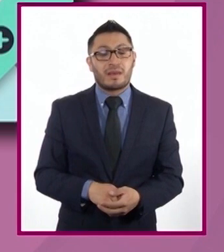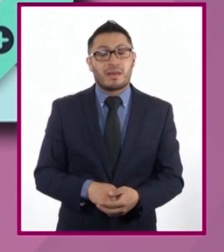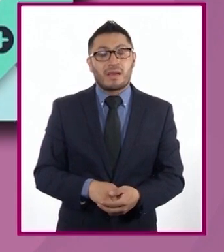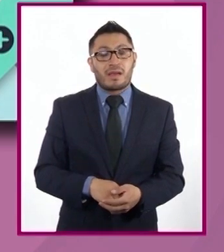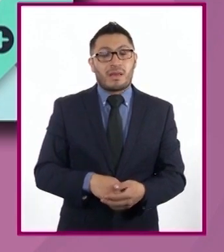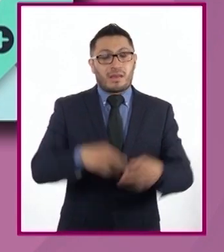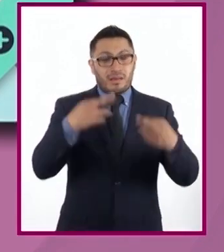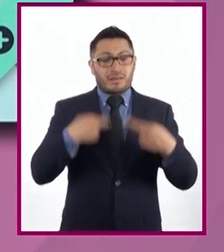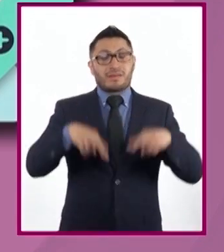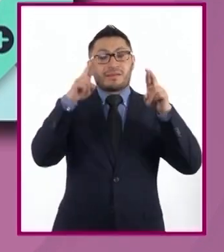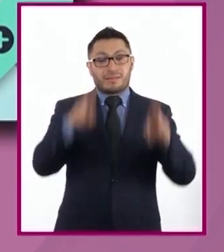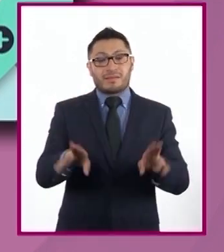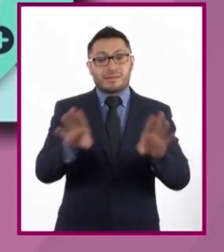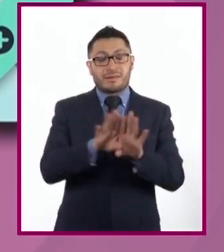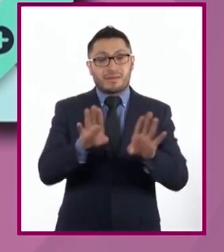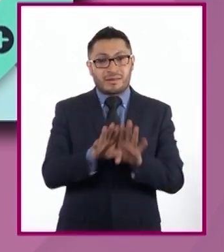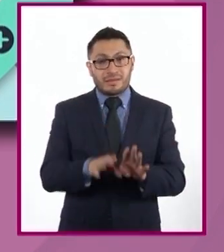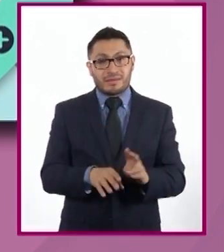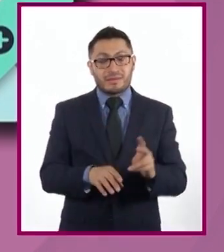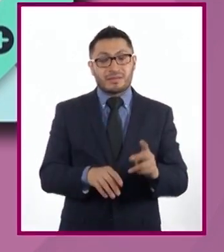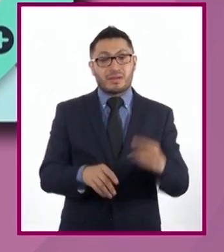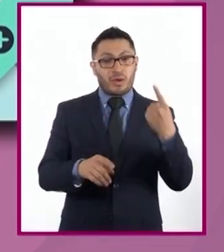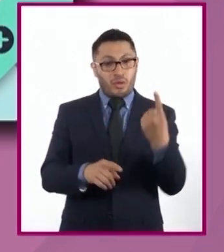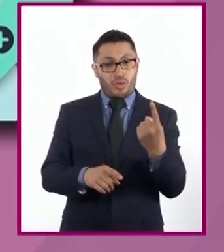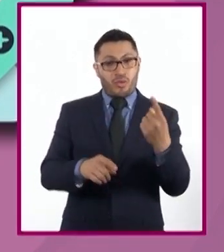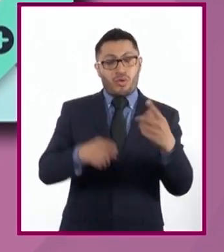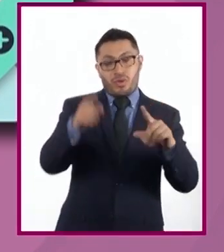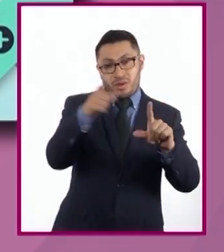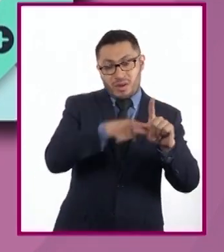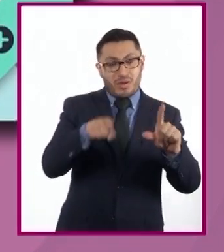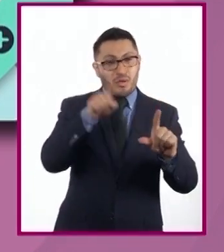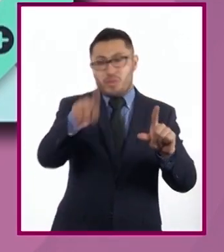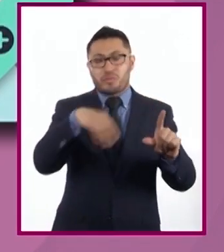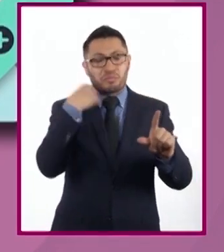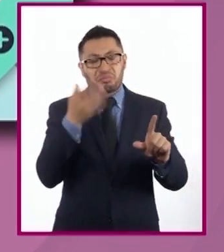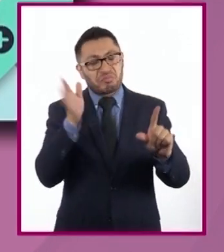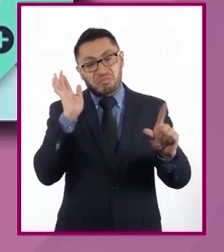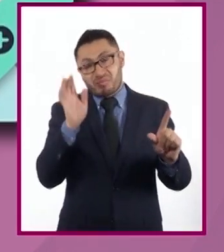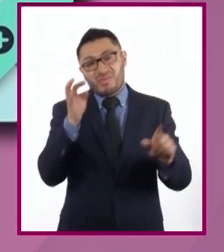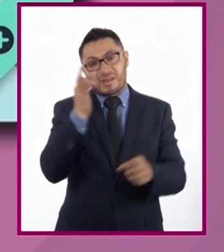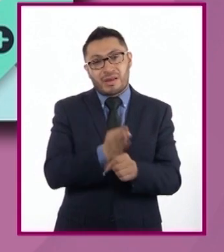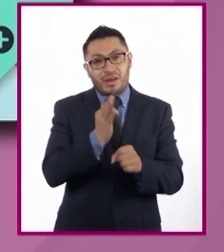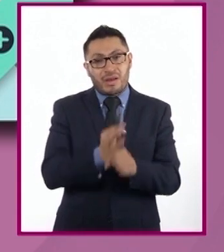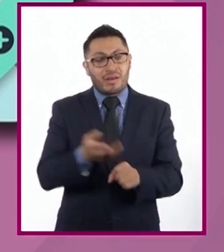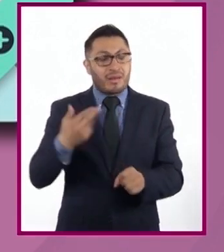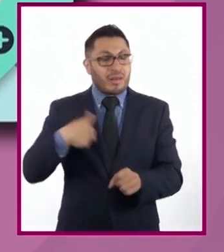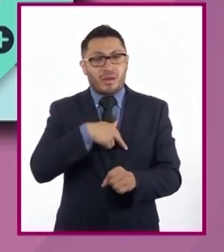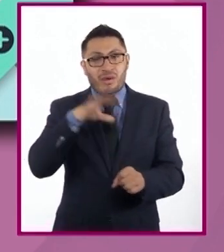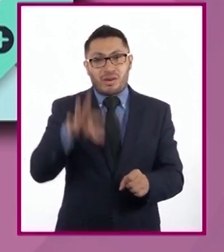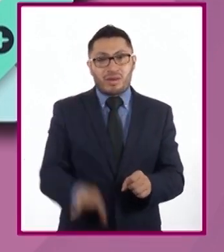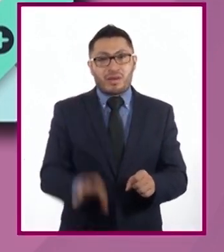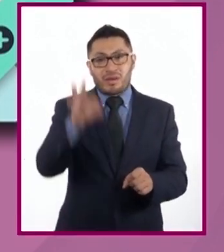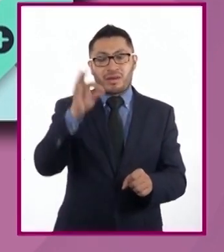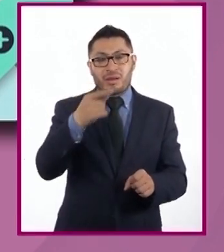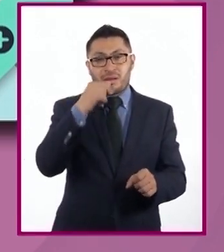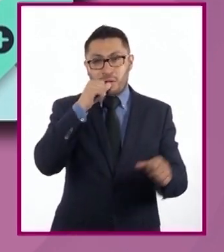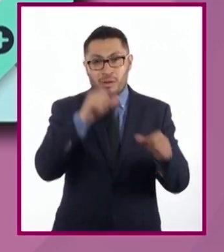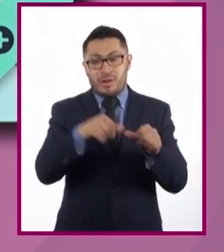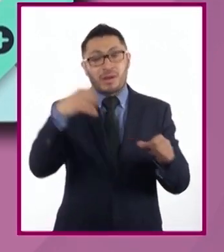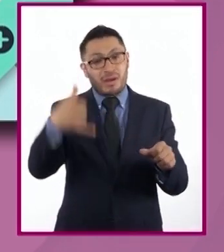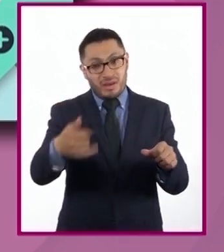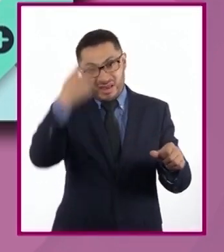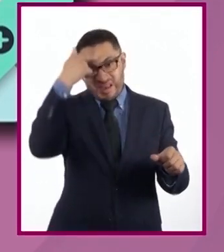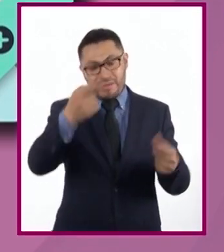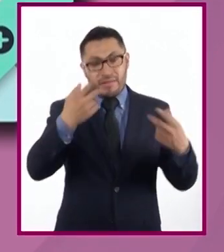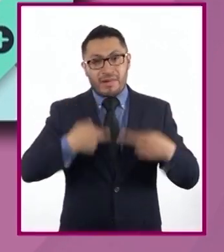Podemos representar la medida de un ángulo como ustedes gusten. En esta ocasión, elegiremos y para